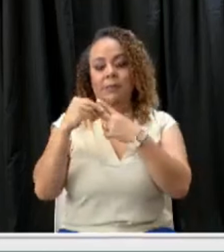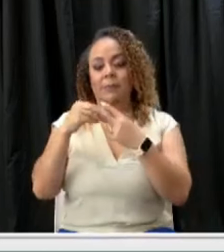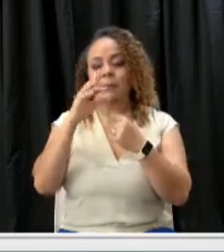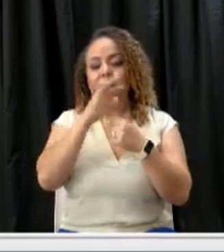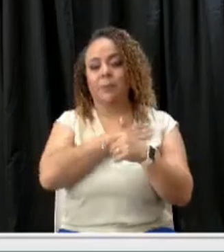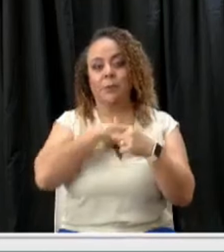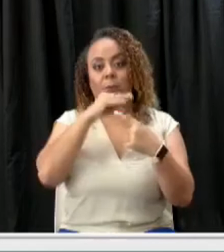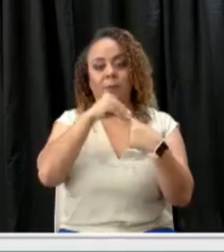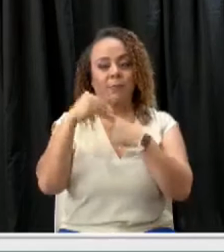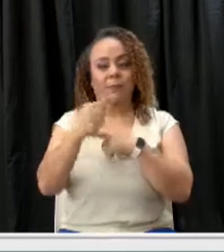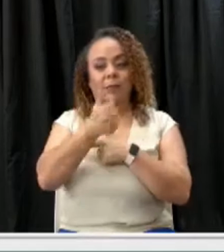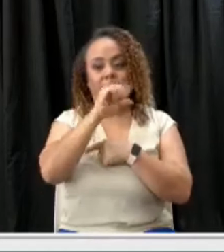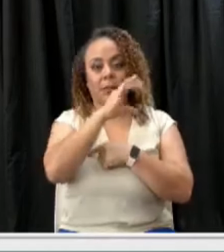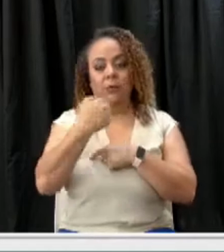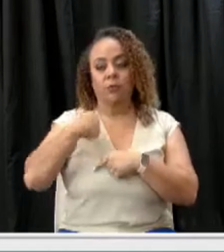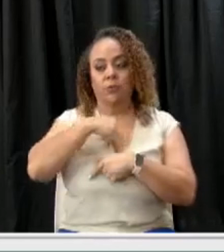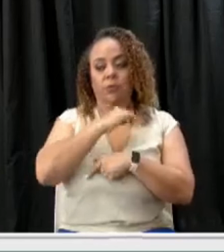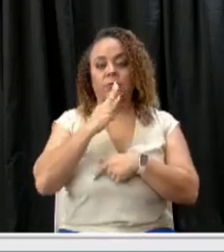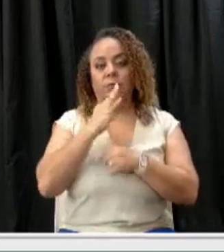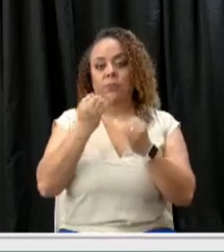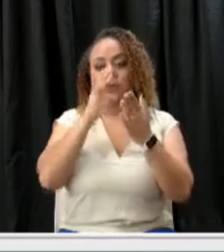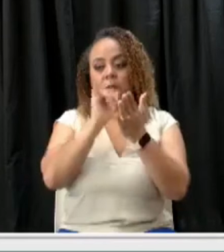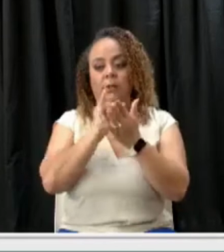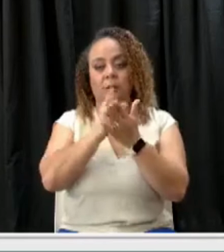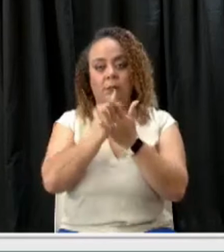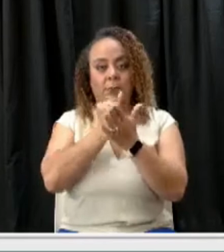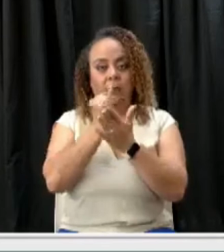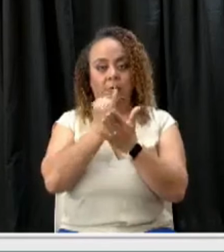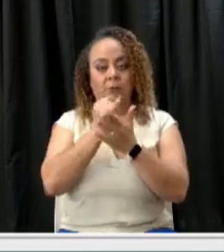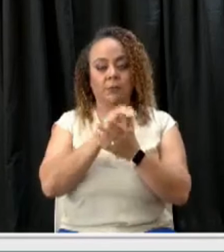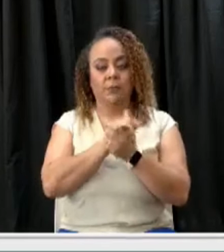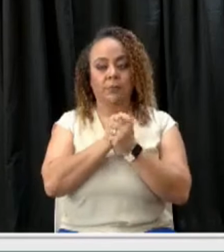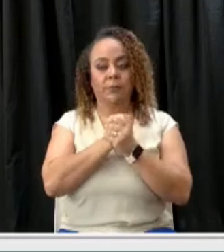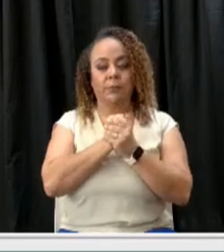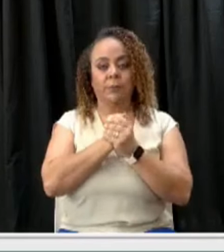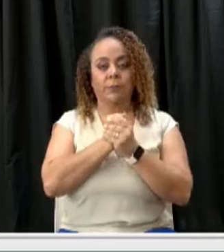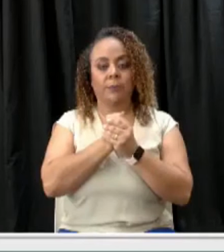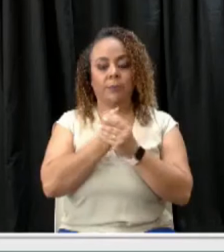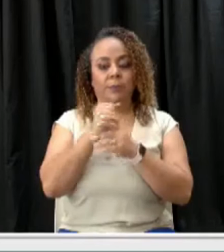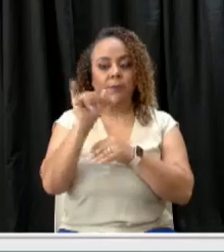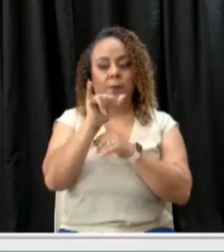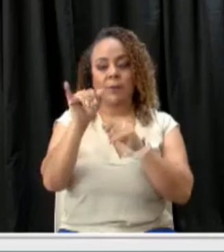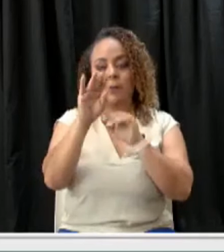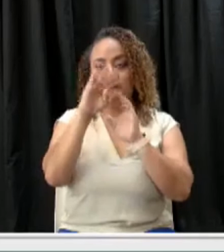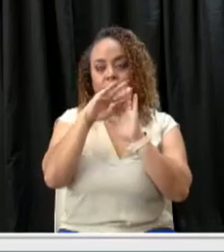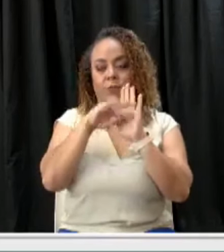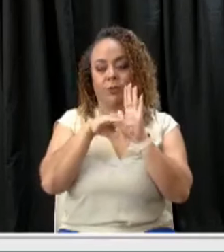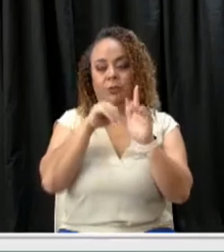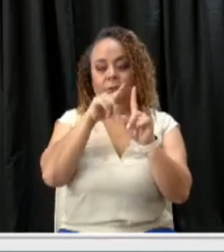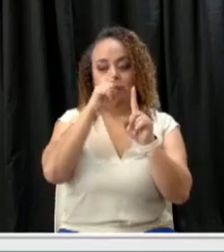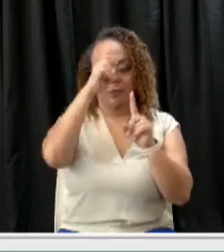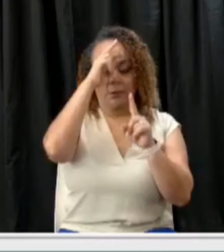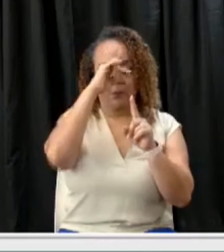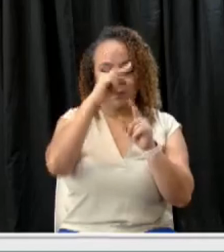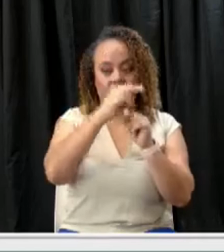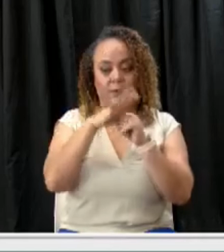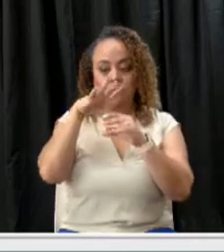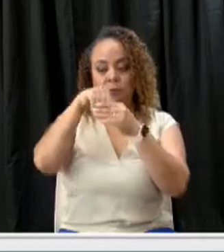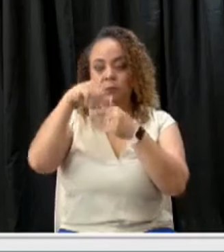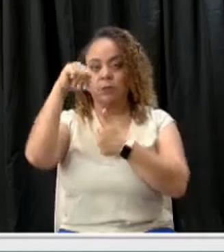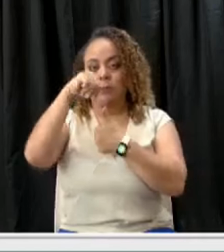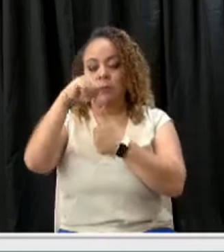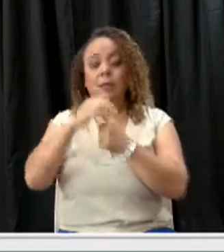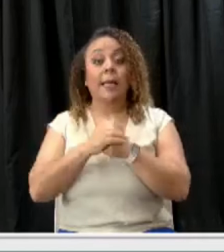agua, y porque estamos hablando que muchas de estas investigaciones son en las mismas zonas, desde México, incluyendo